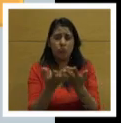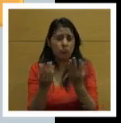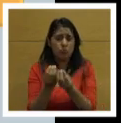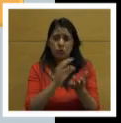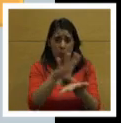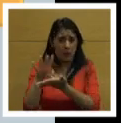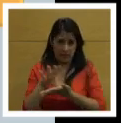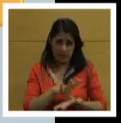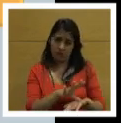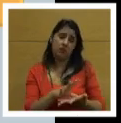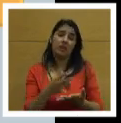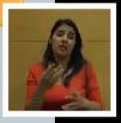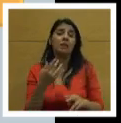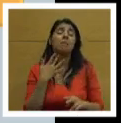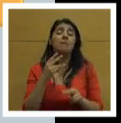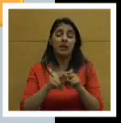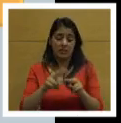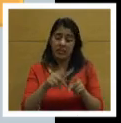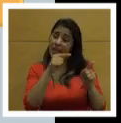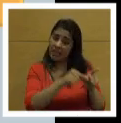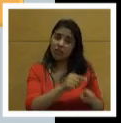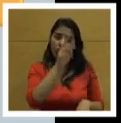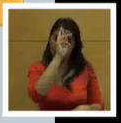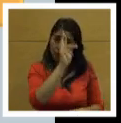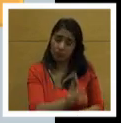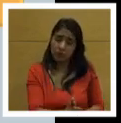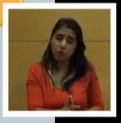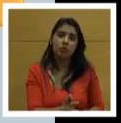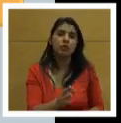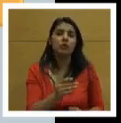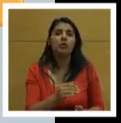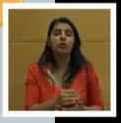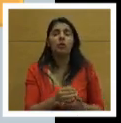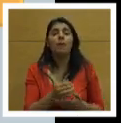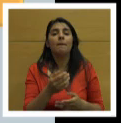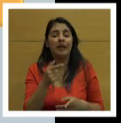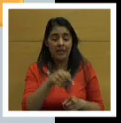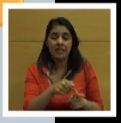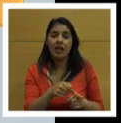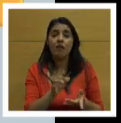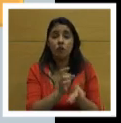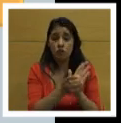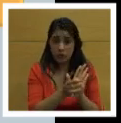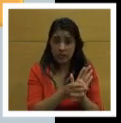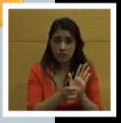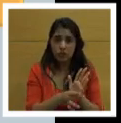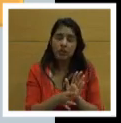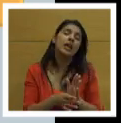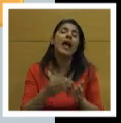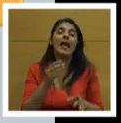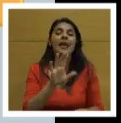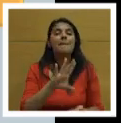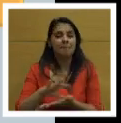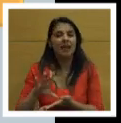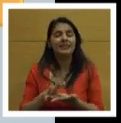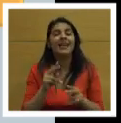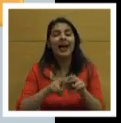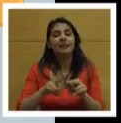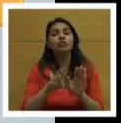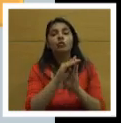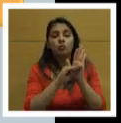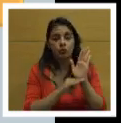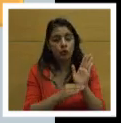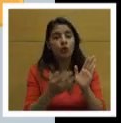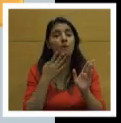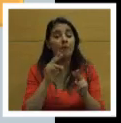vivo este respeto, ¿cierto?, por los derechos de las mujeres y evitar justamente estas vulneraciones, han concretado esto en protocolos para